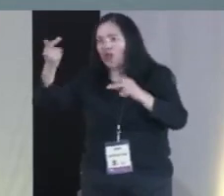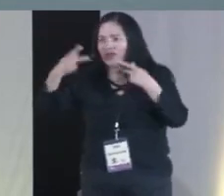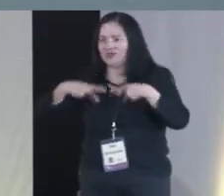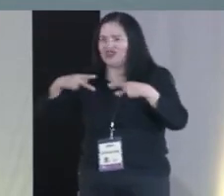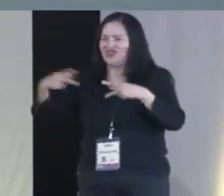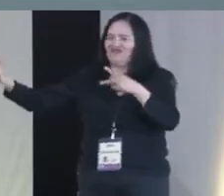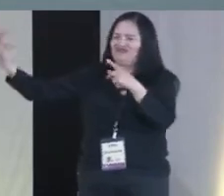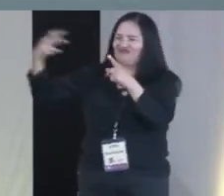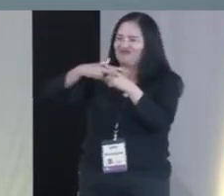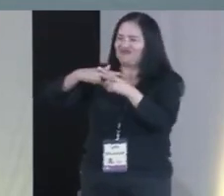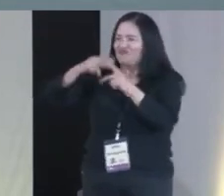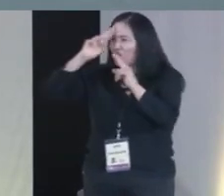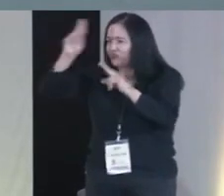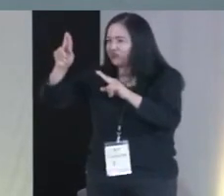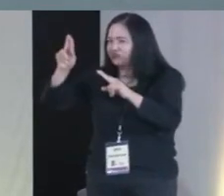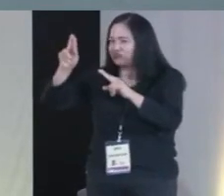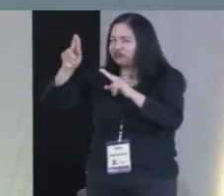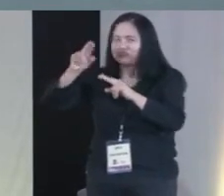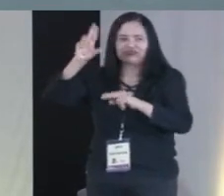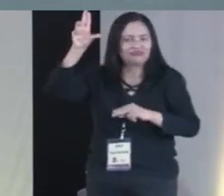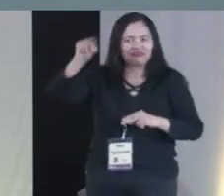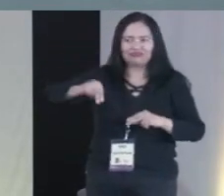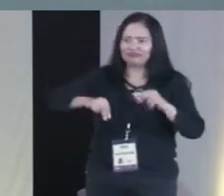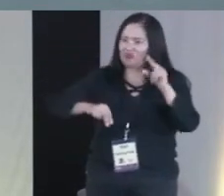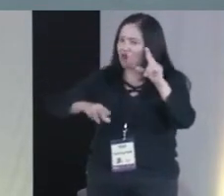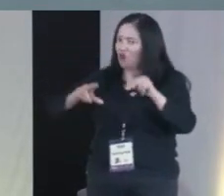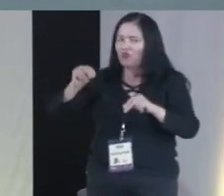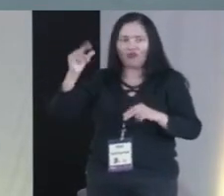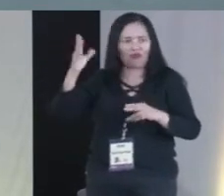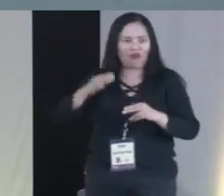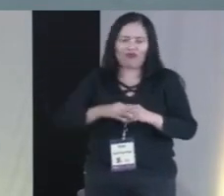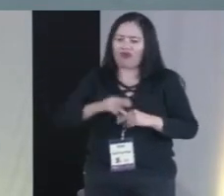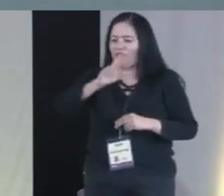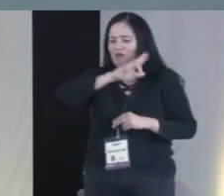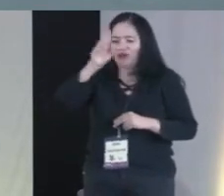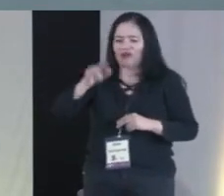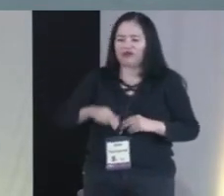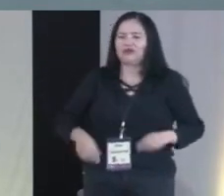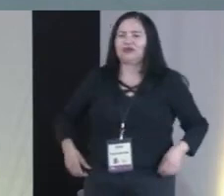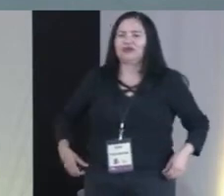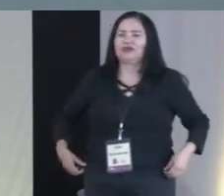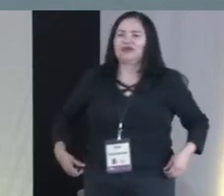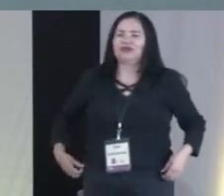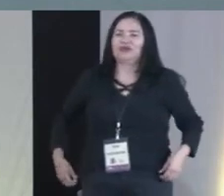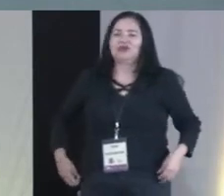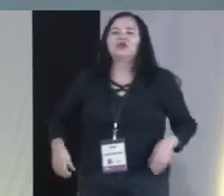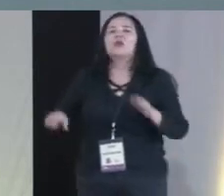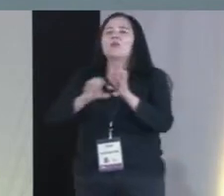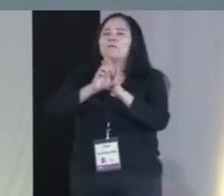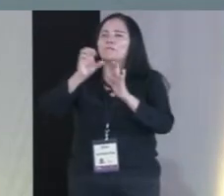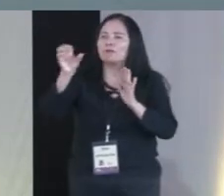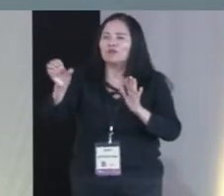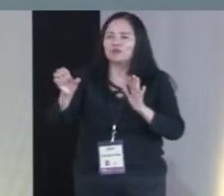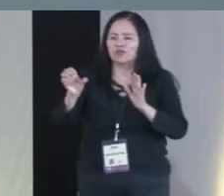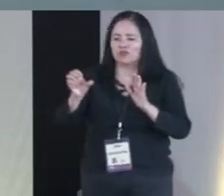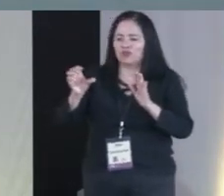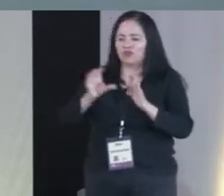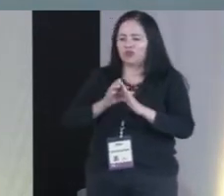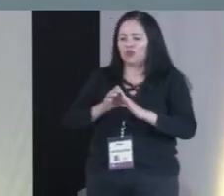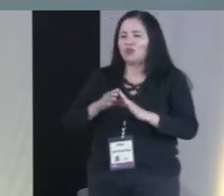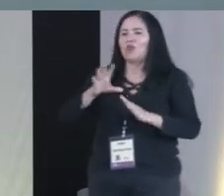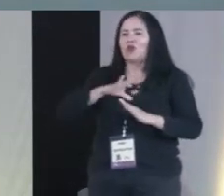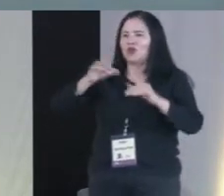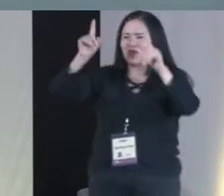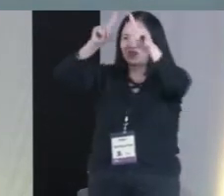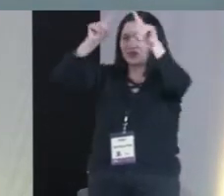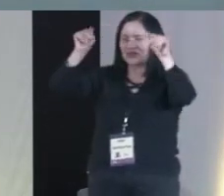sus genocidas, y cuando se los hace, luego busca desmenuzarlos. Es decir, todas las placas que había de